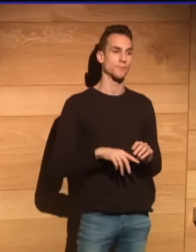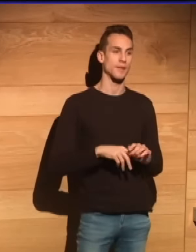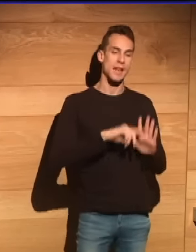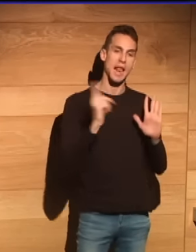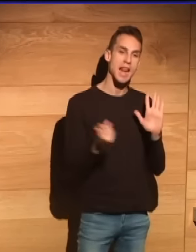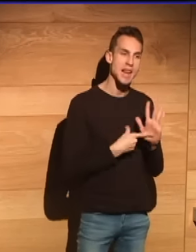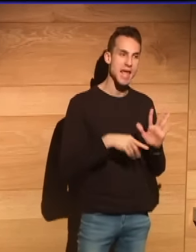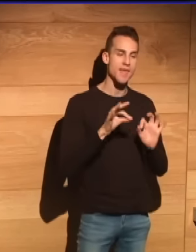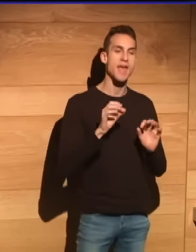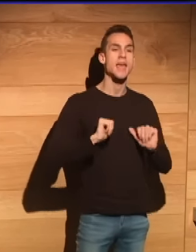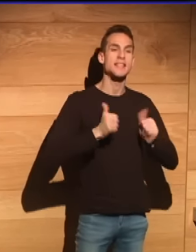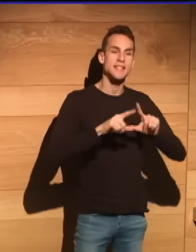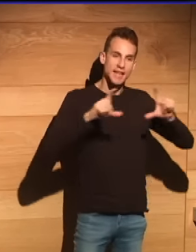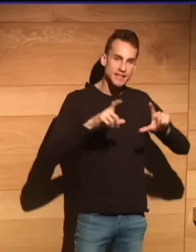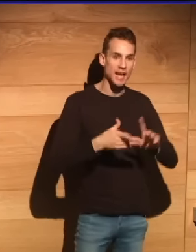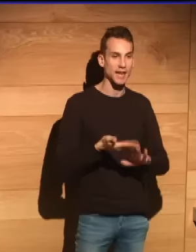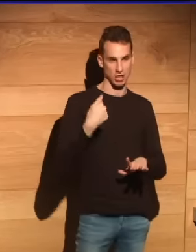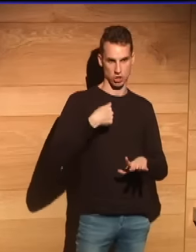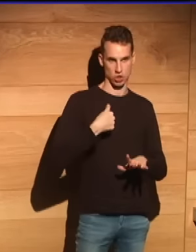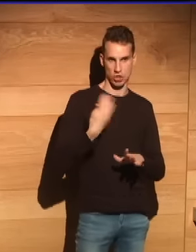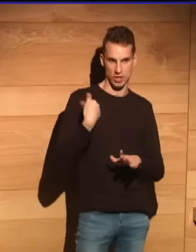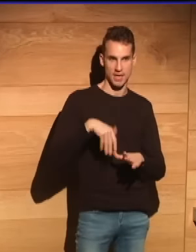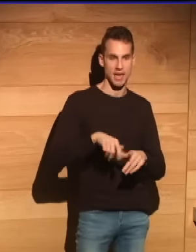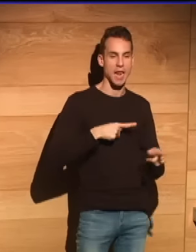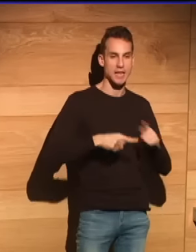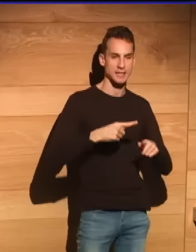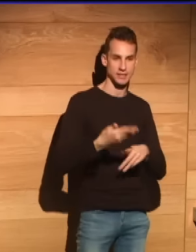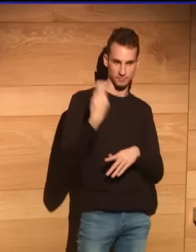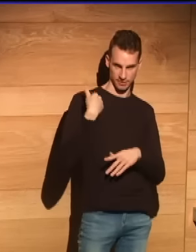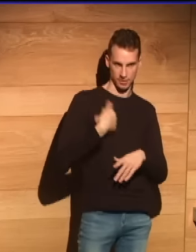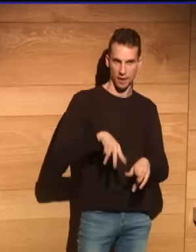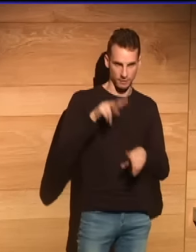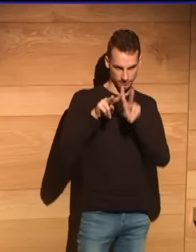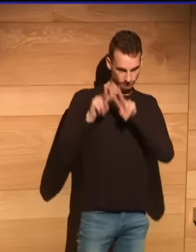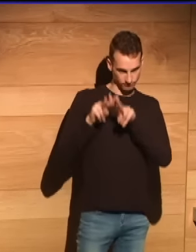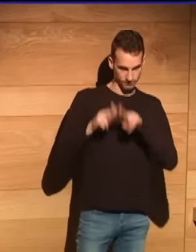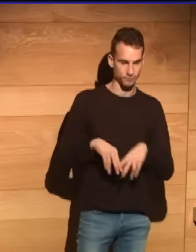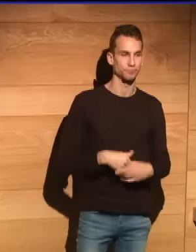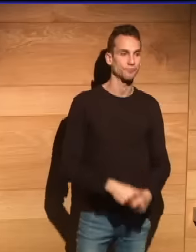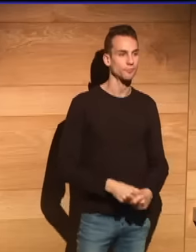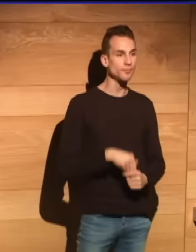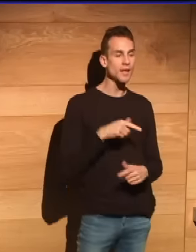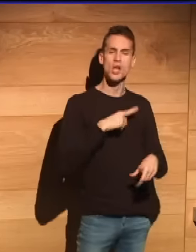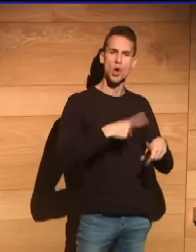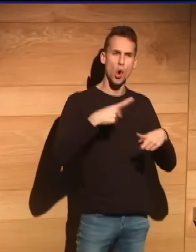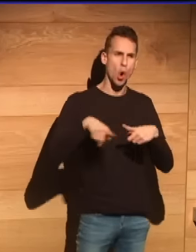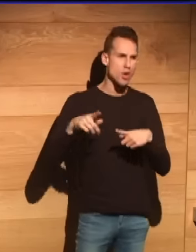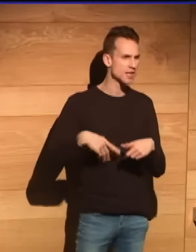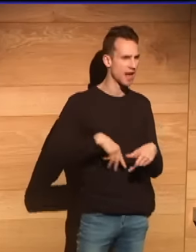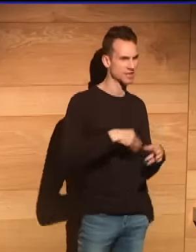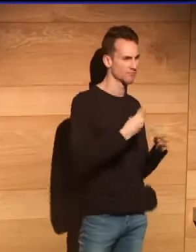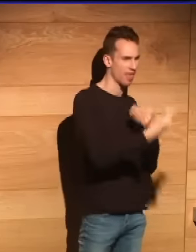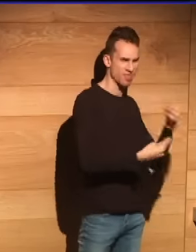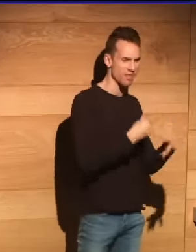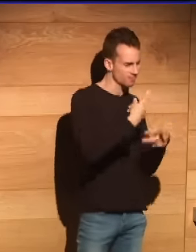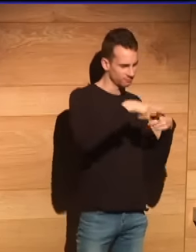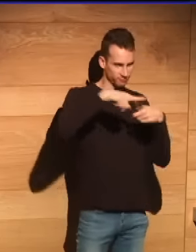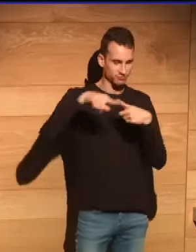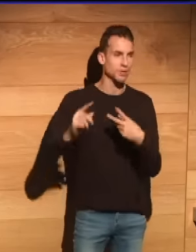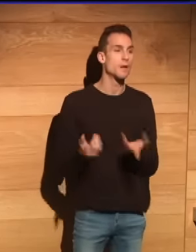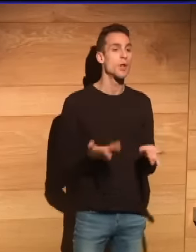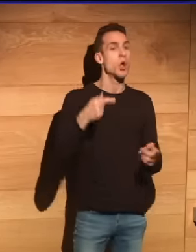de un compromiso de la legislatura pasada. Por tanto, hay muchas acciones a hacer en paralelo, pero la mujer debe estar presente también en el